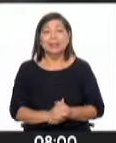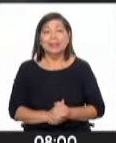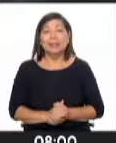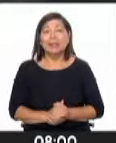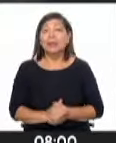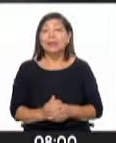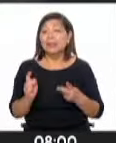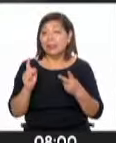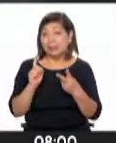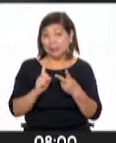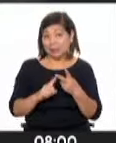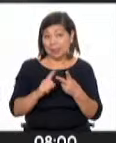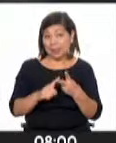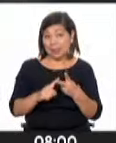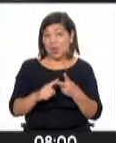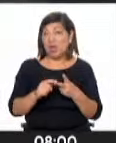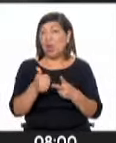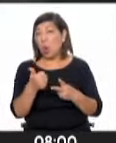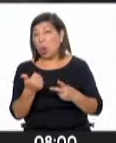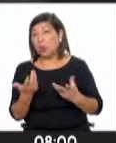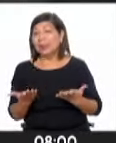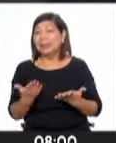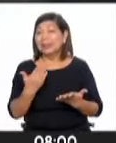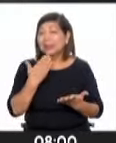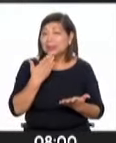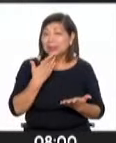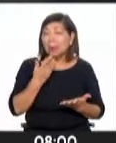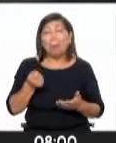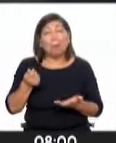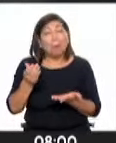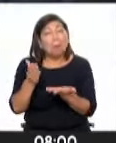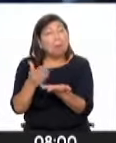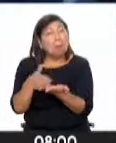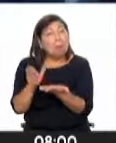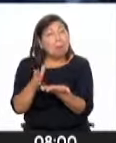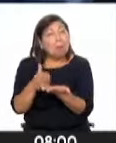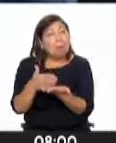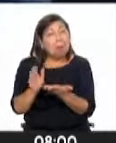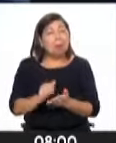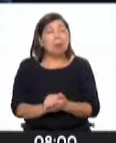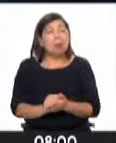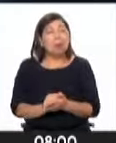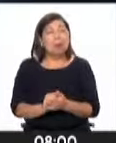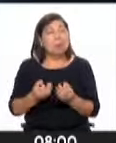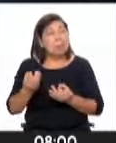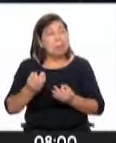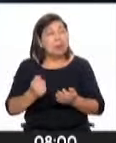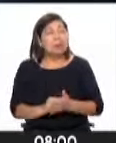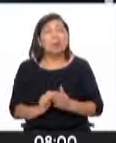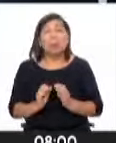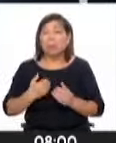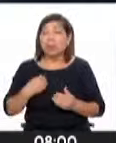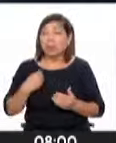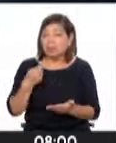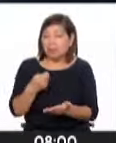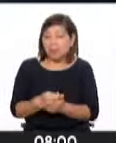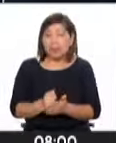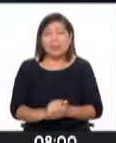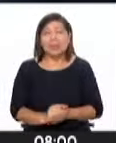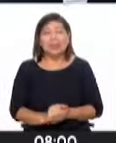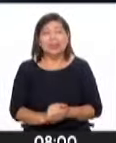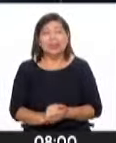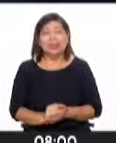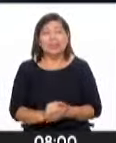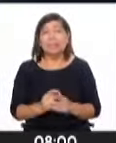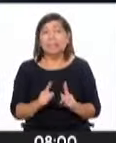Lo segundo, buscar otras opciones. De repente puede haber un crédito, o sea, puede haber alguna microfinanciera que te puede dar esa opción, ¿no?